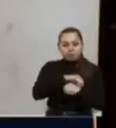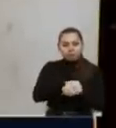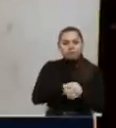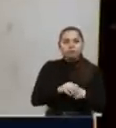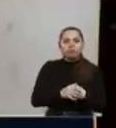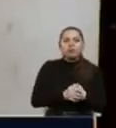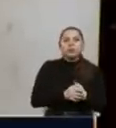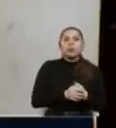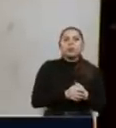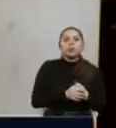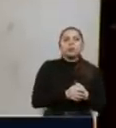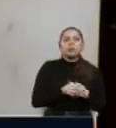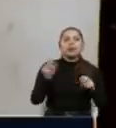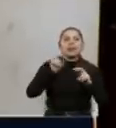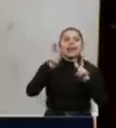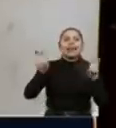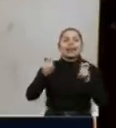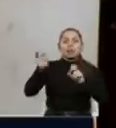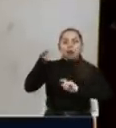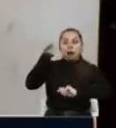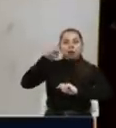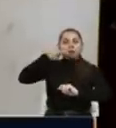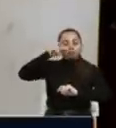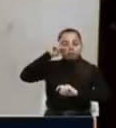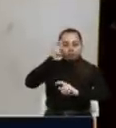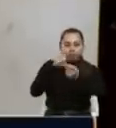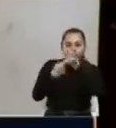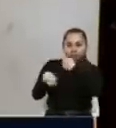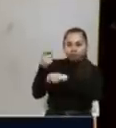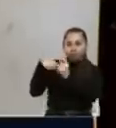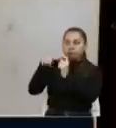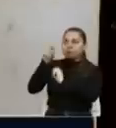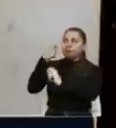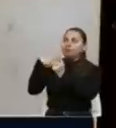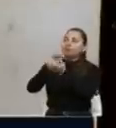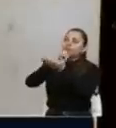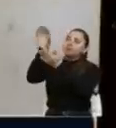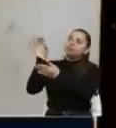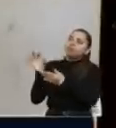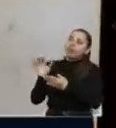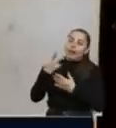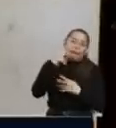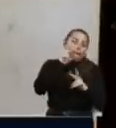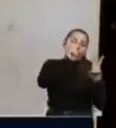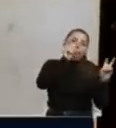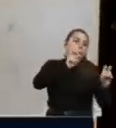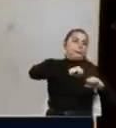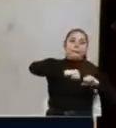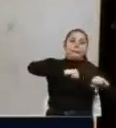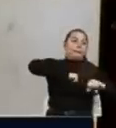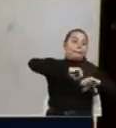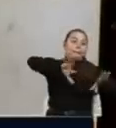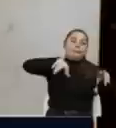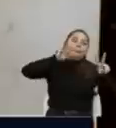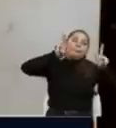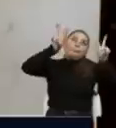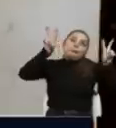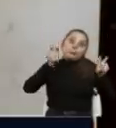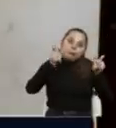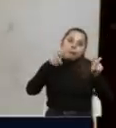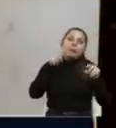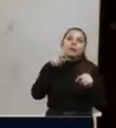El tema del contrabando, que en este mismo tiempo de supuesta inactividad se